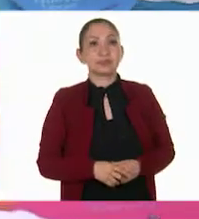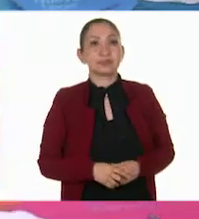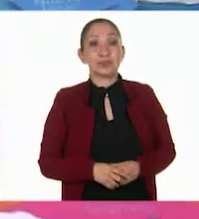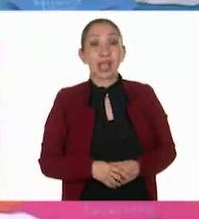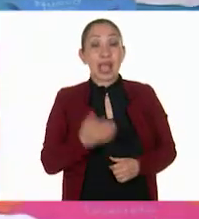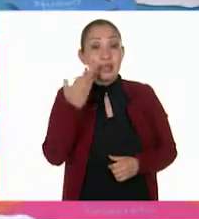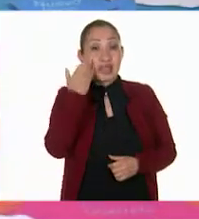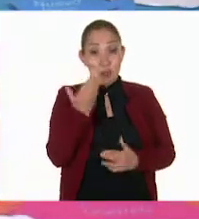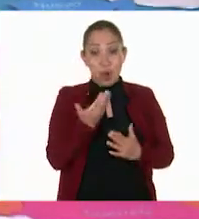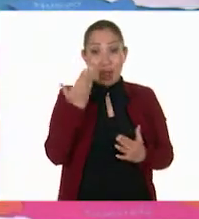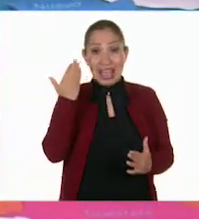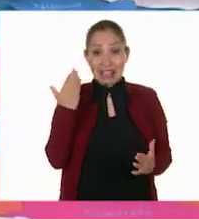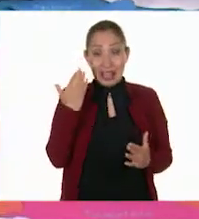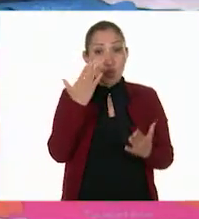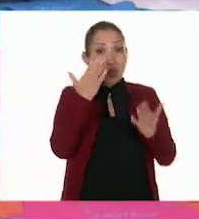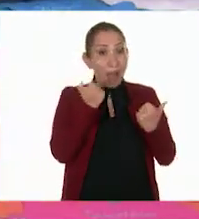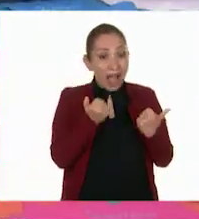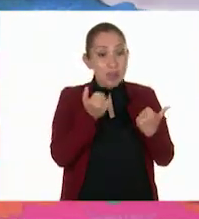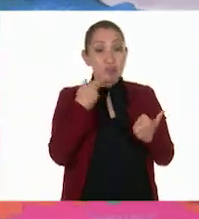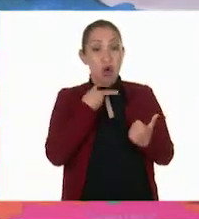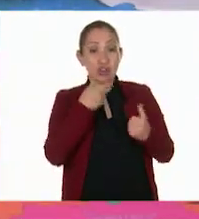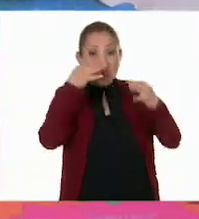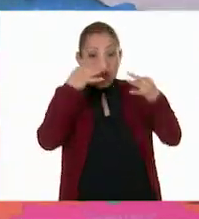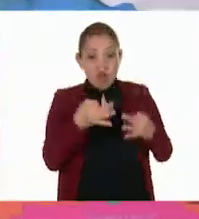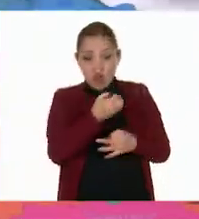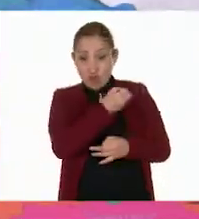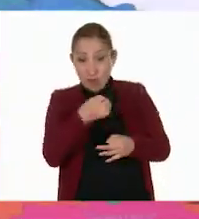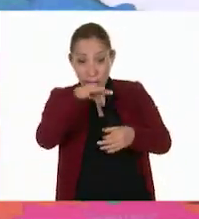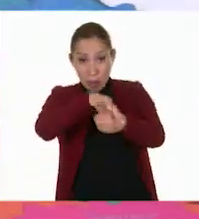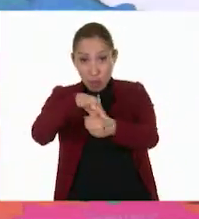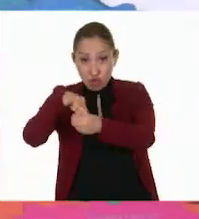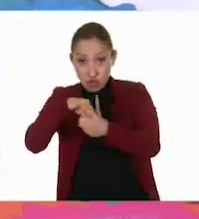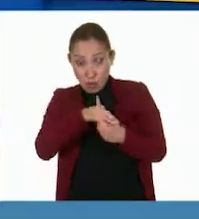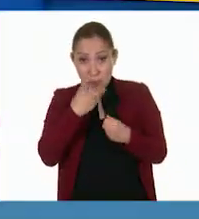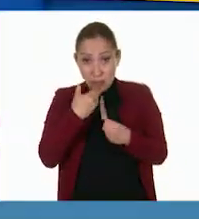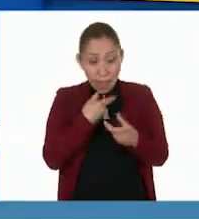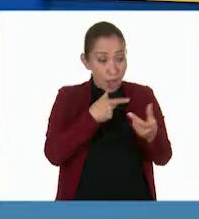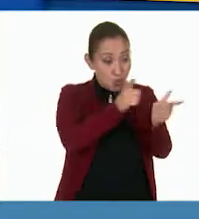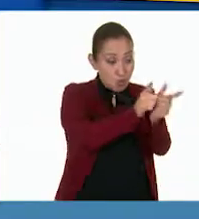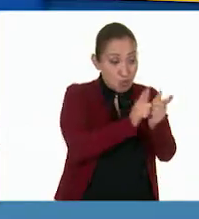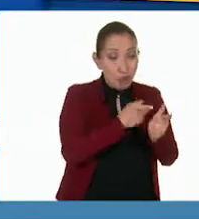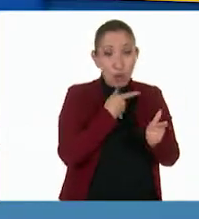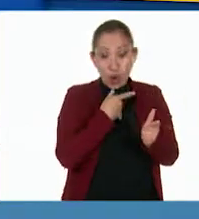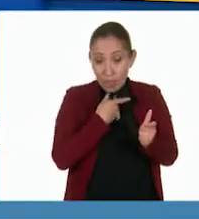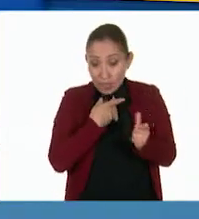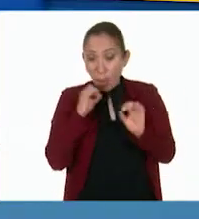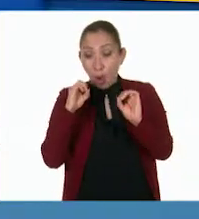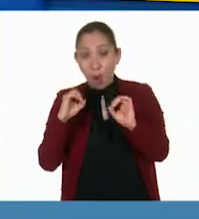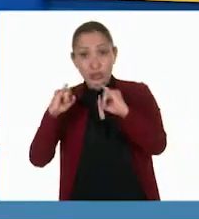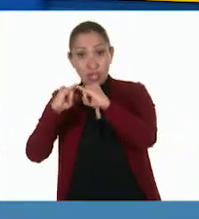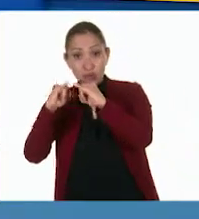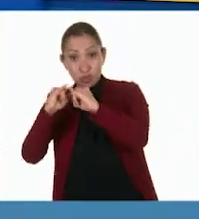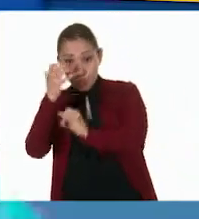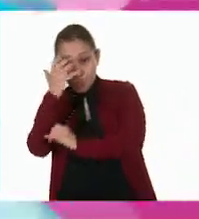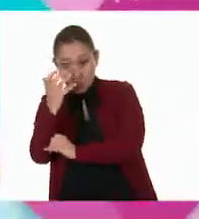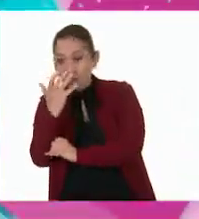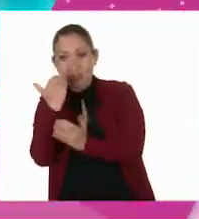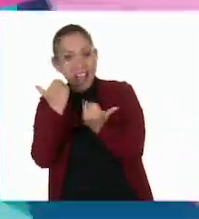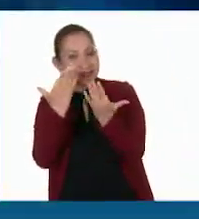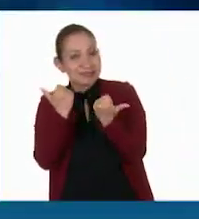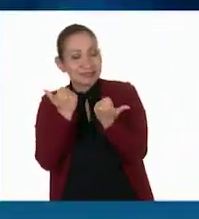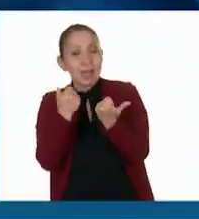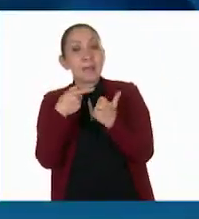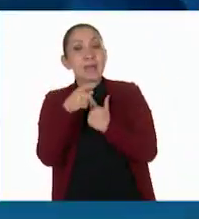esta época, al no existir un sistema político democrático organizado por partidos o por instituciones formales, lo más